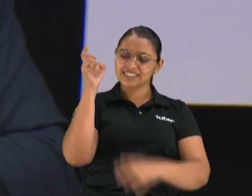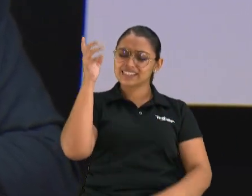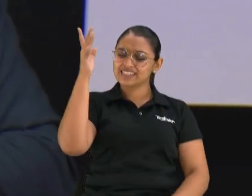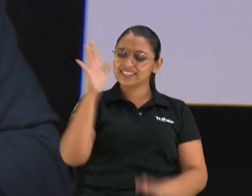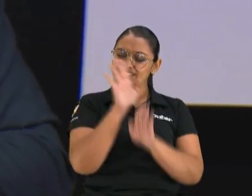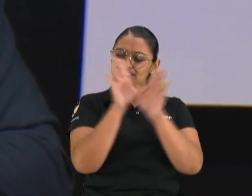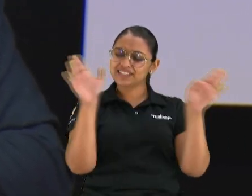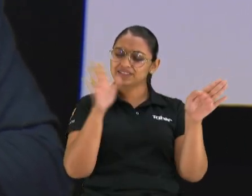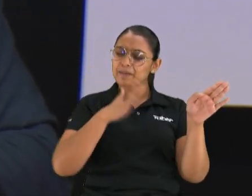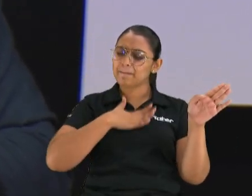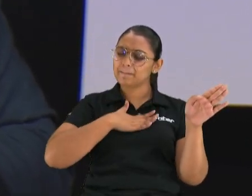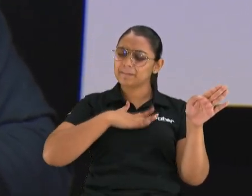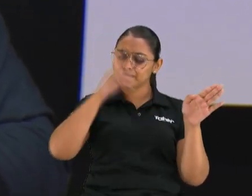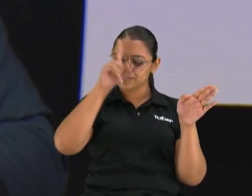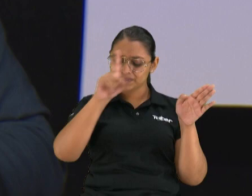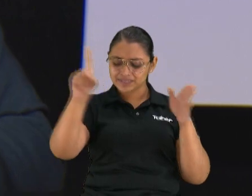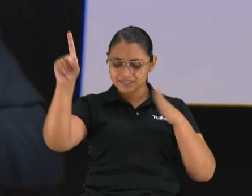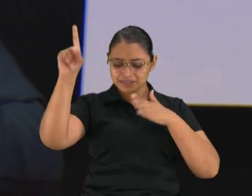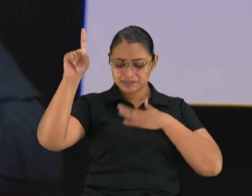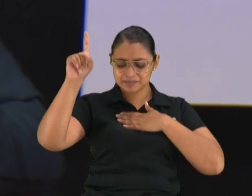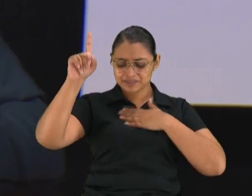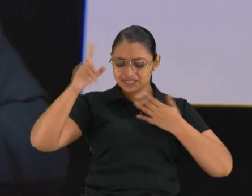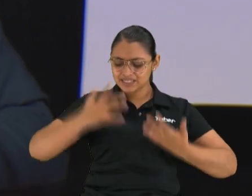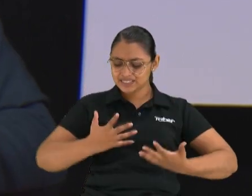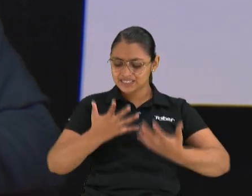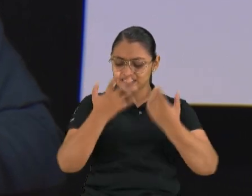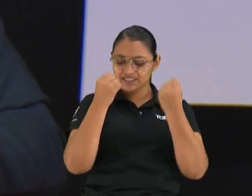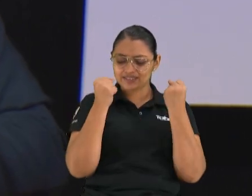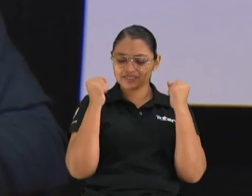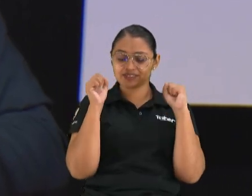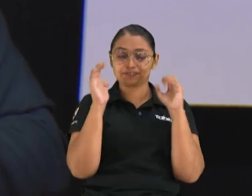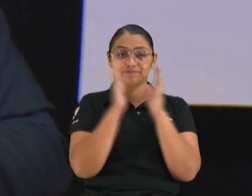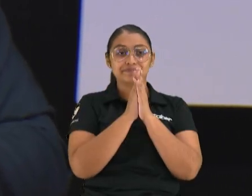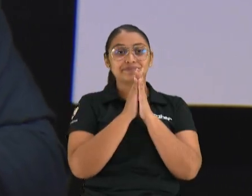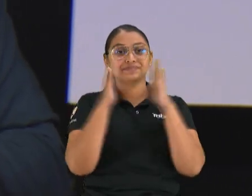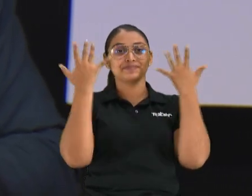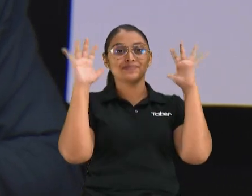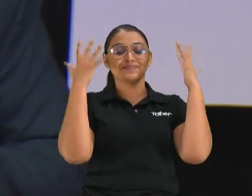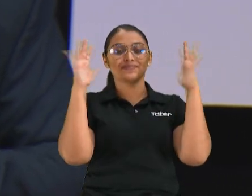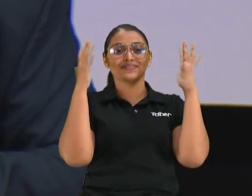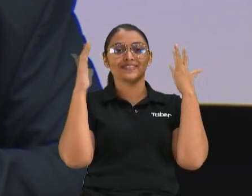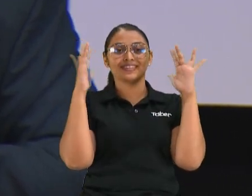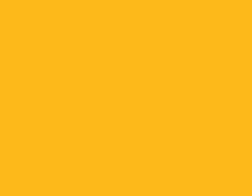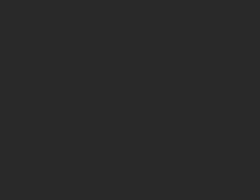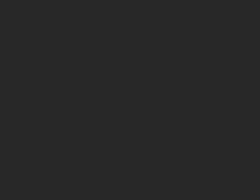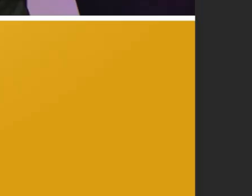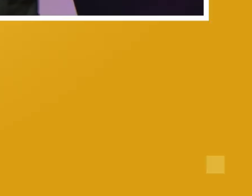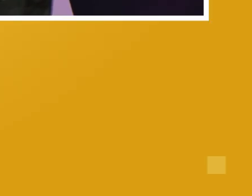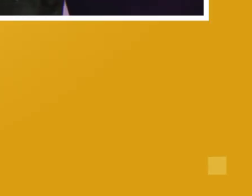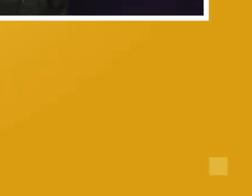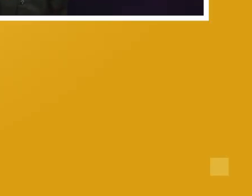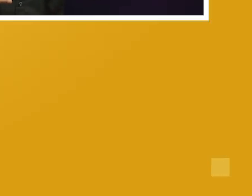Te declaro mi señor y mi salvador y la iglesia Dice améndele ese fuertísima aplauso al señor